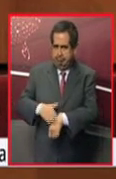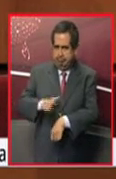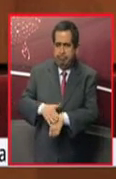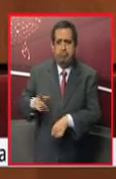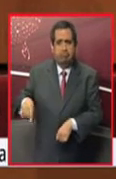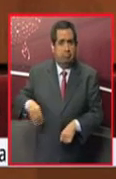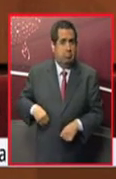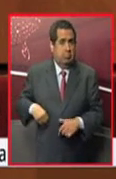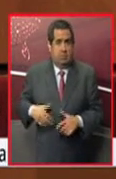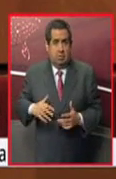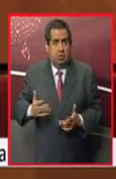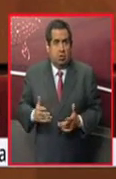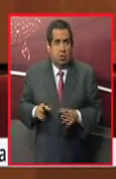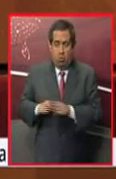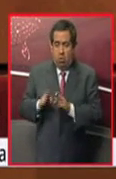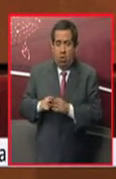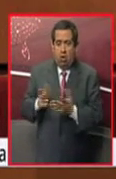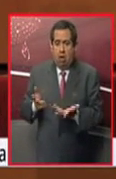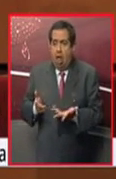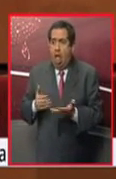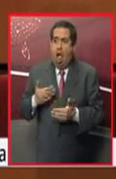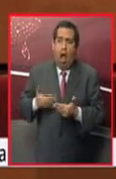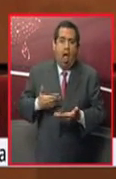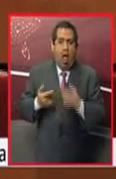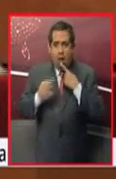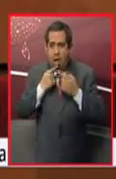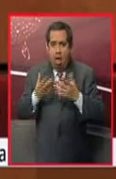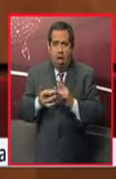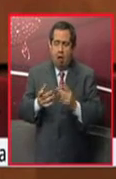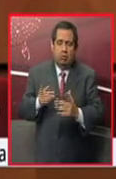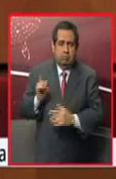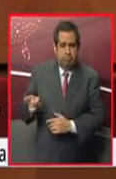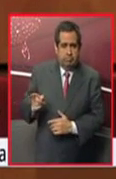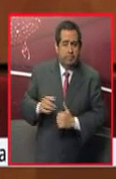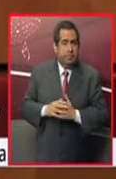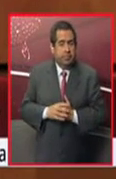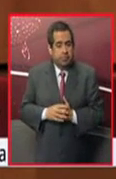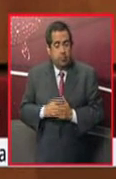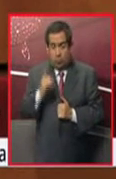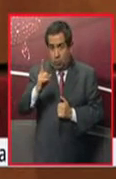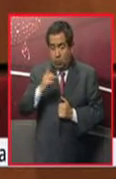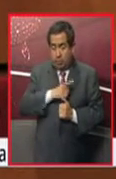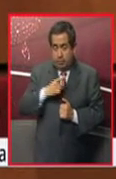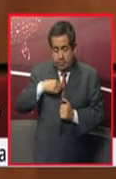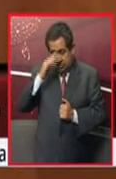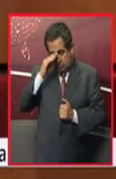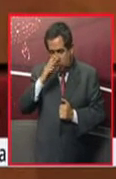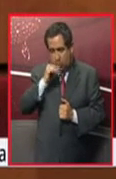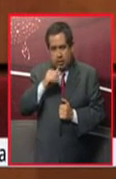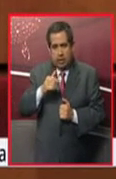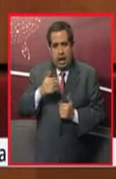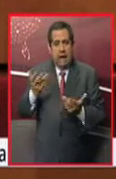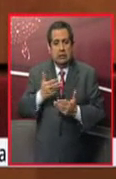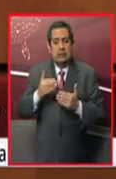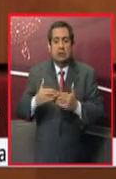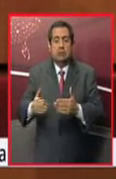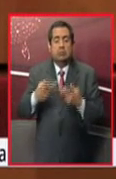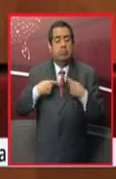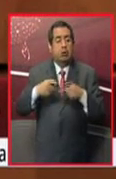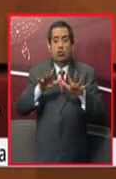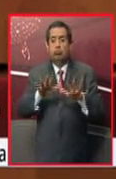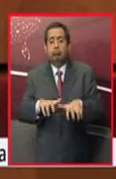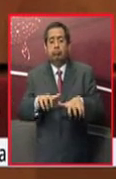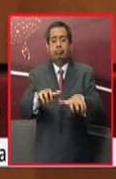la culpa de que hayamos tenido que estar en este escenario. Lo que sí creo que no podemos permitir es que las